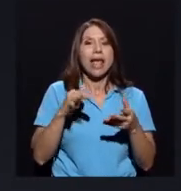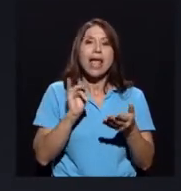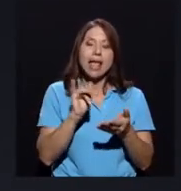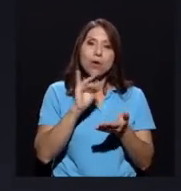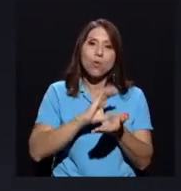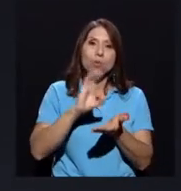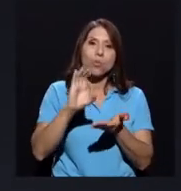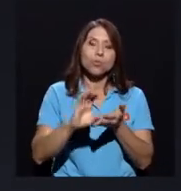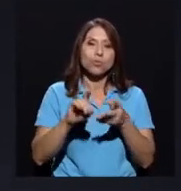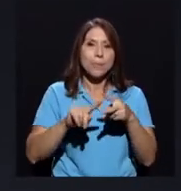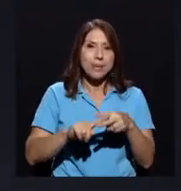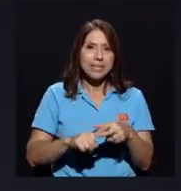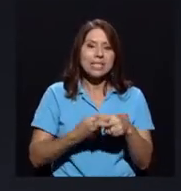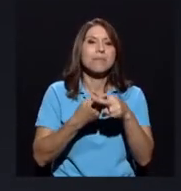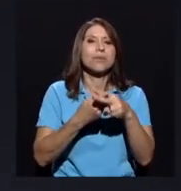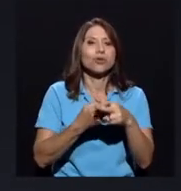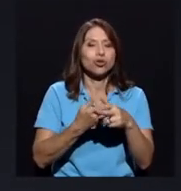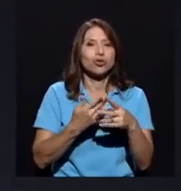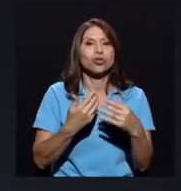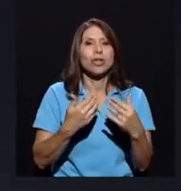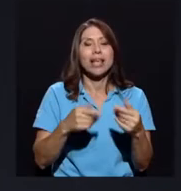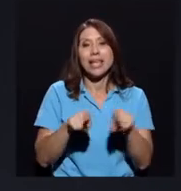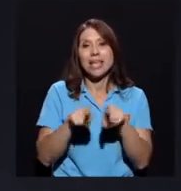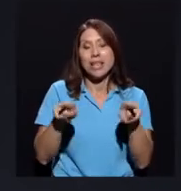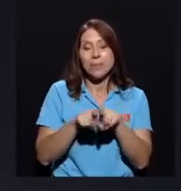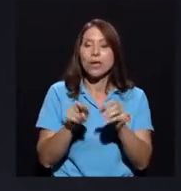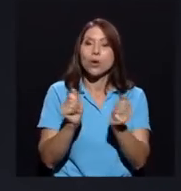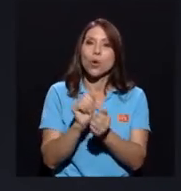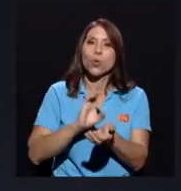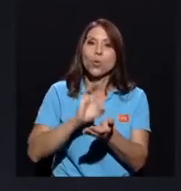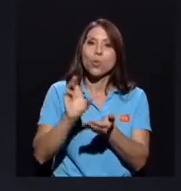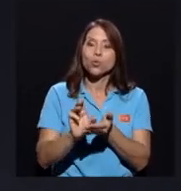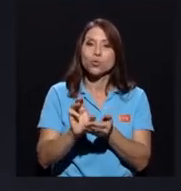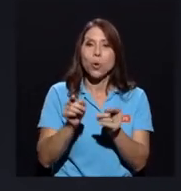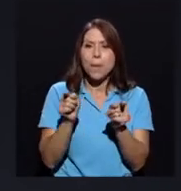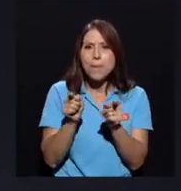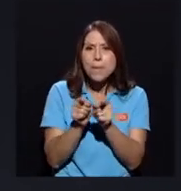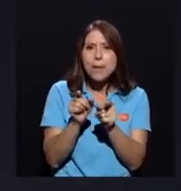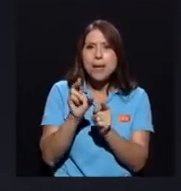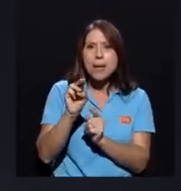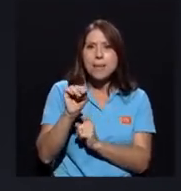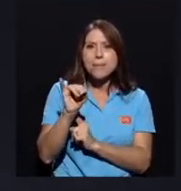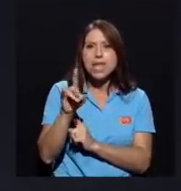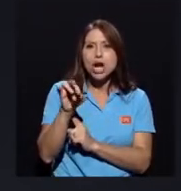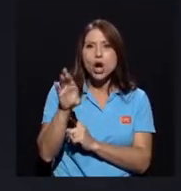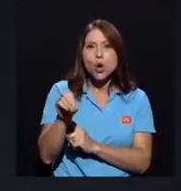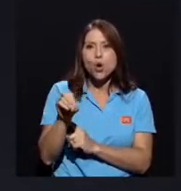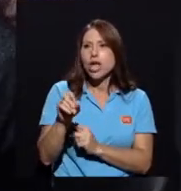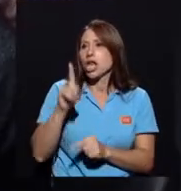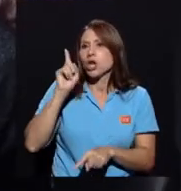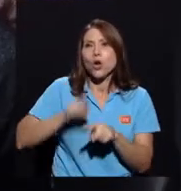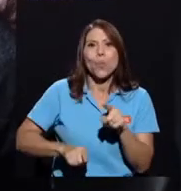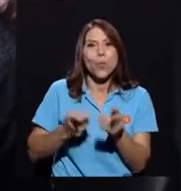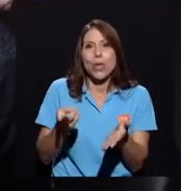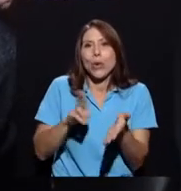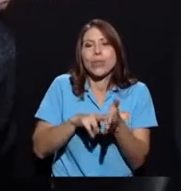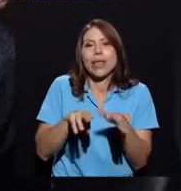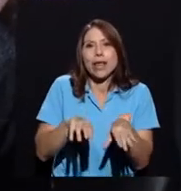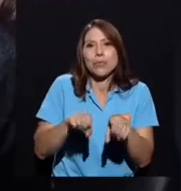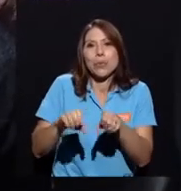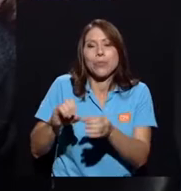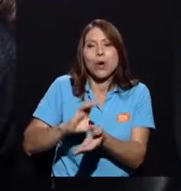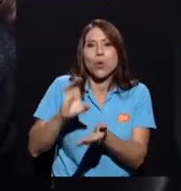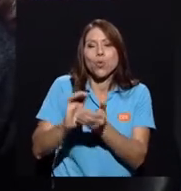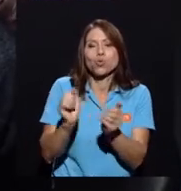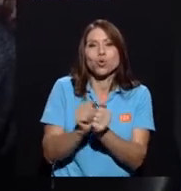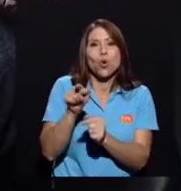sólo que llevamos y lo tuve el micro y no tome más cursos con él porque ya no ama más no decir eran los dos cursos que van a